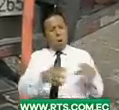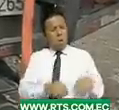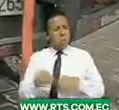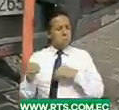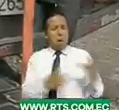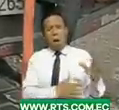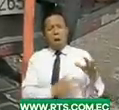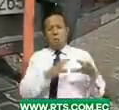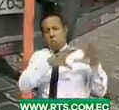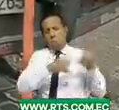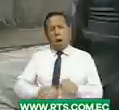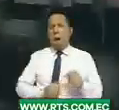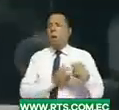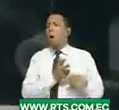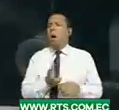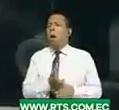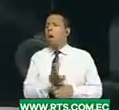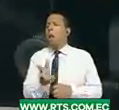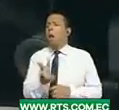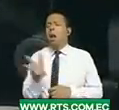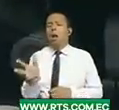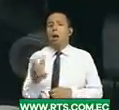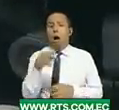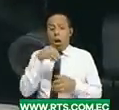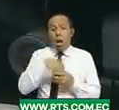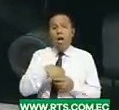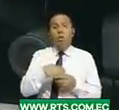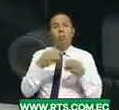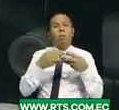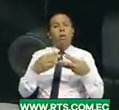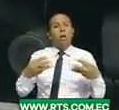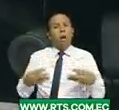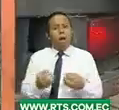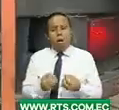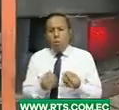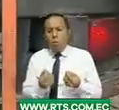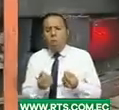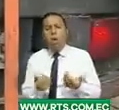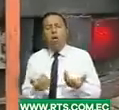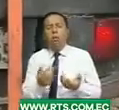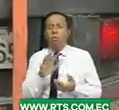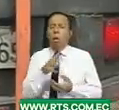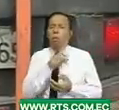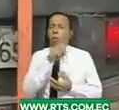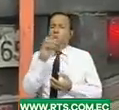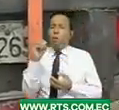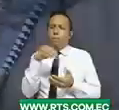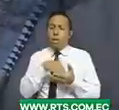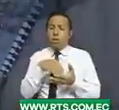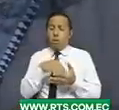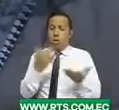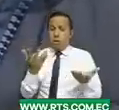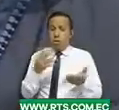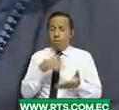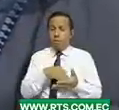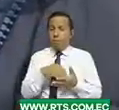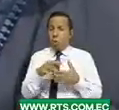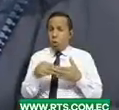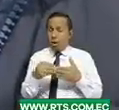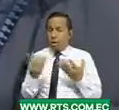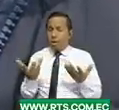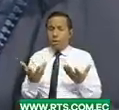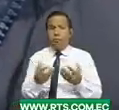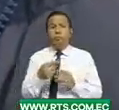y transportaba materiales que tenían un valor de al menos $100,000. Y le detienen,